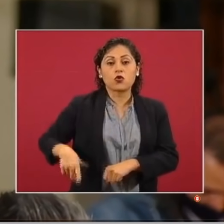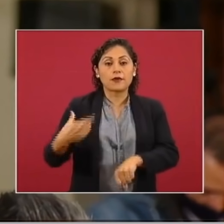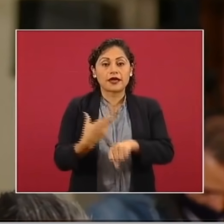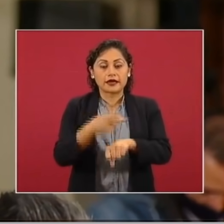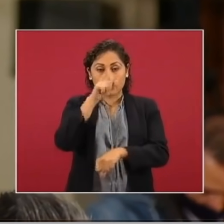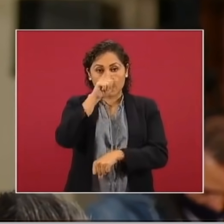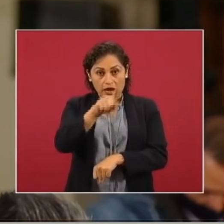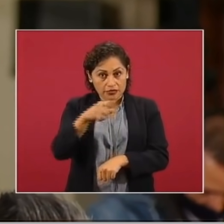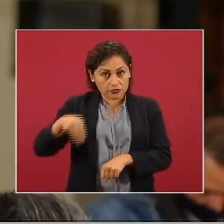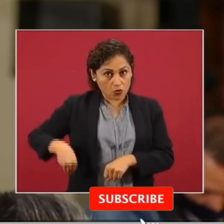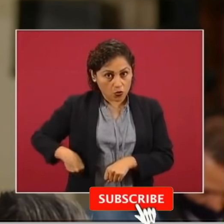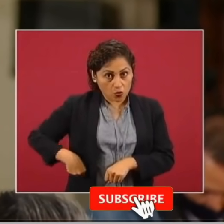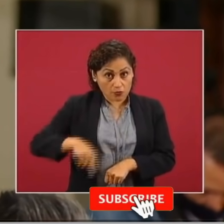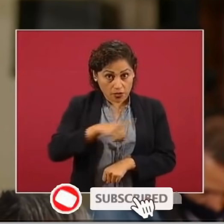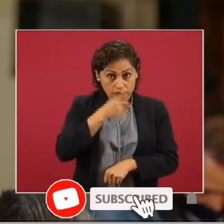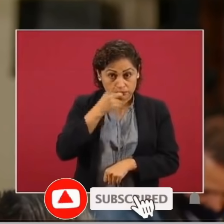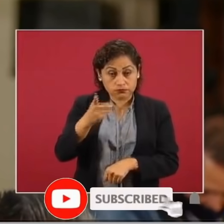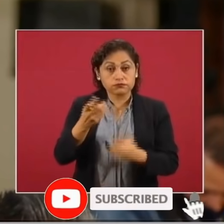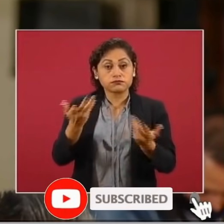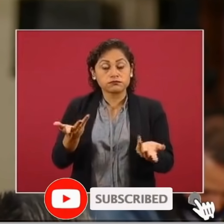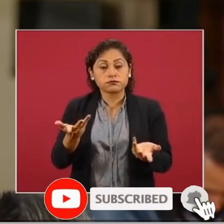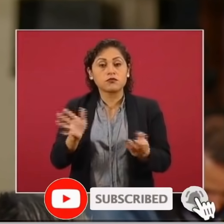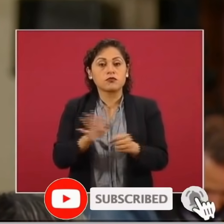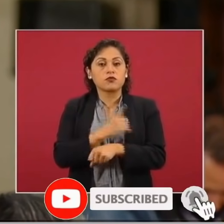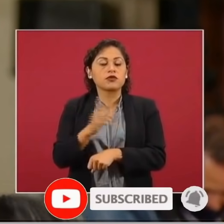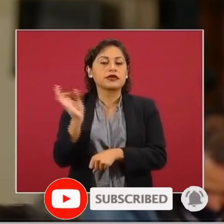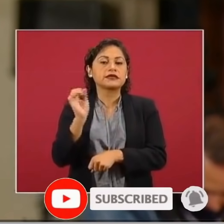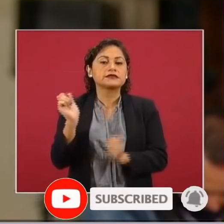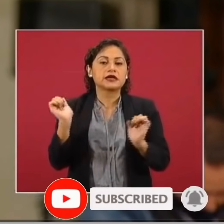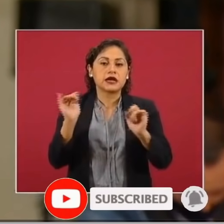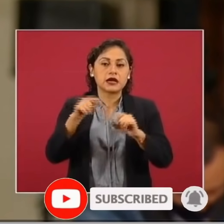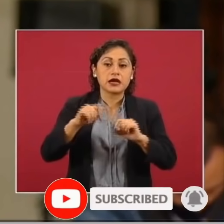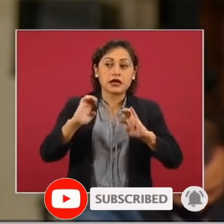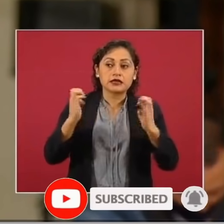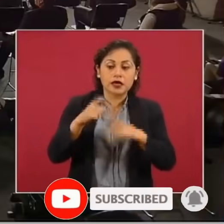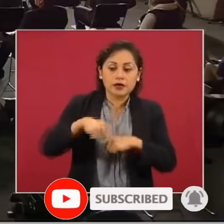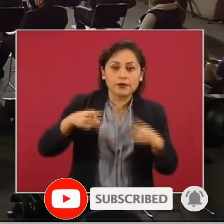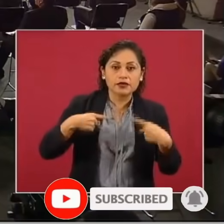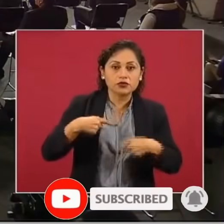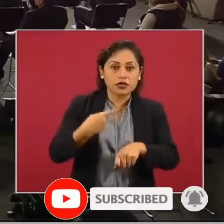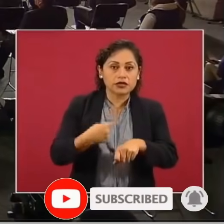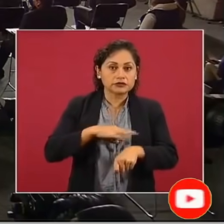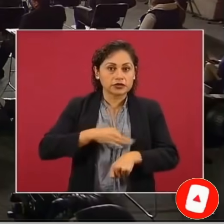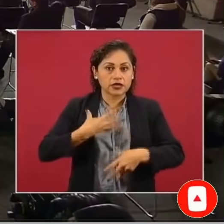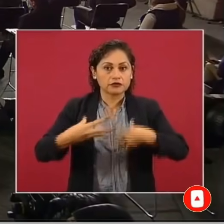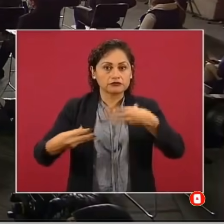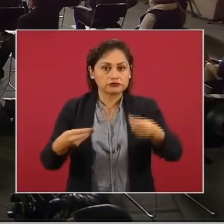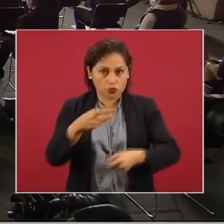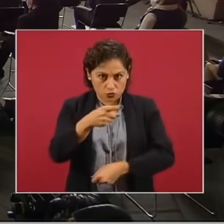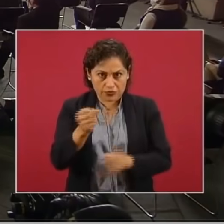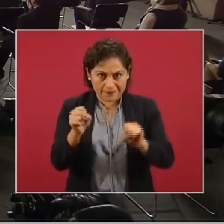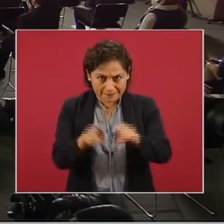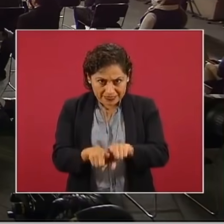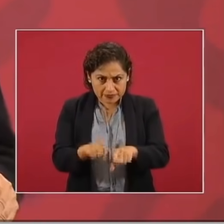se desate, en caso de que se detecte que hubo infectados en el partido? No quiero meterme en eso, no.